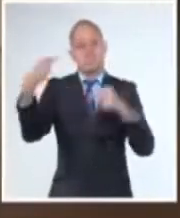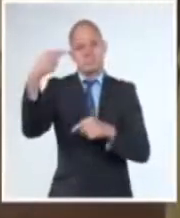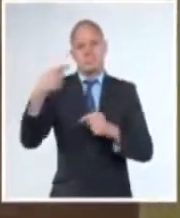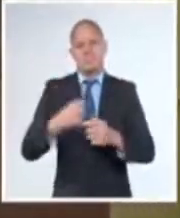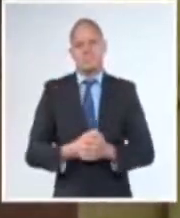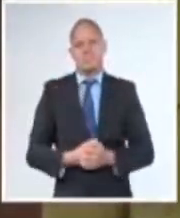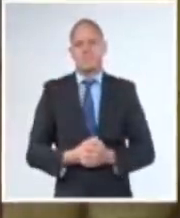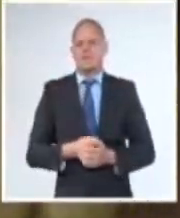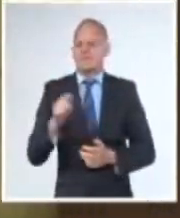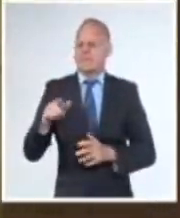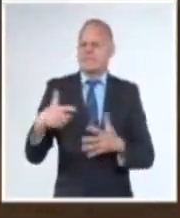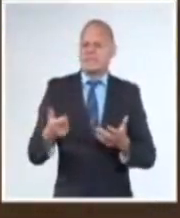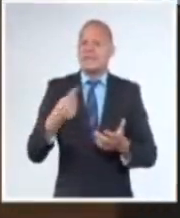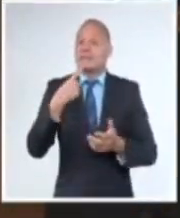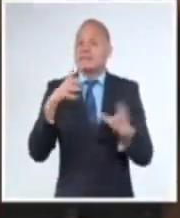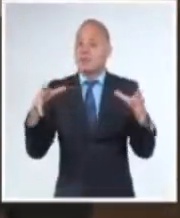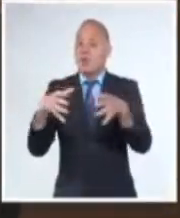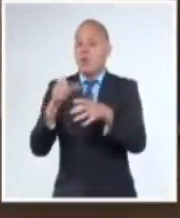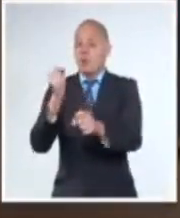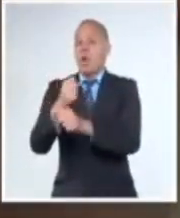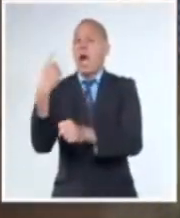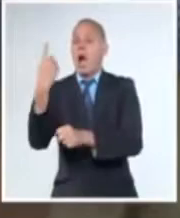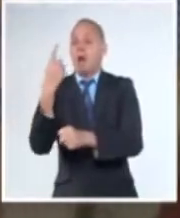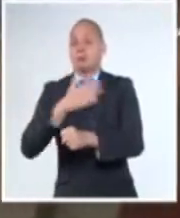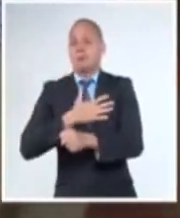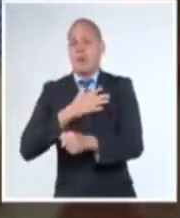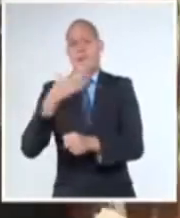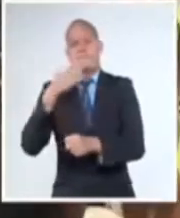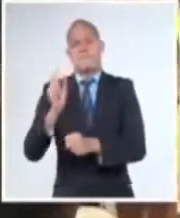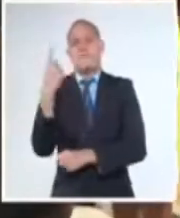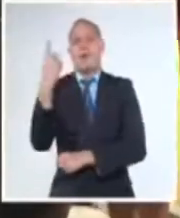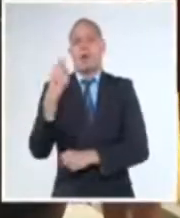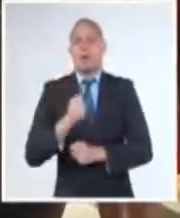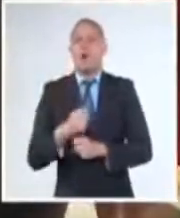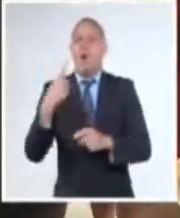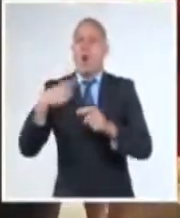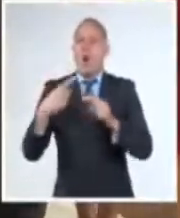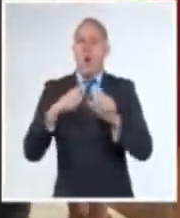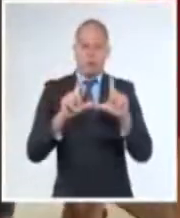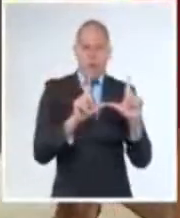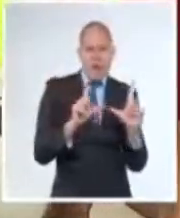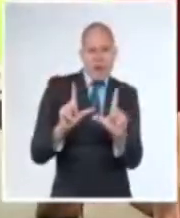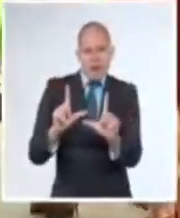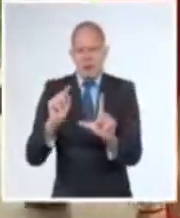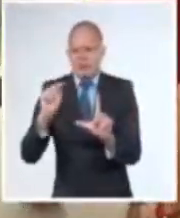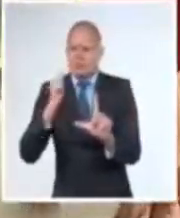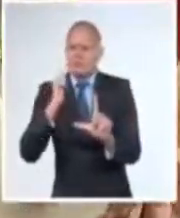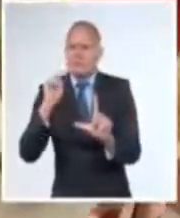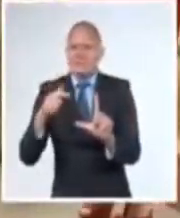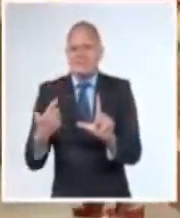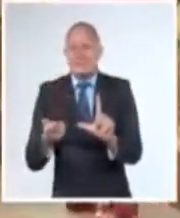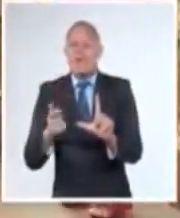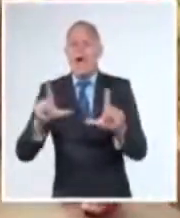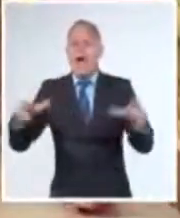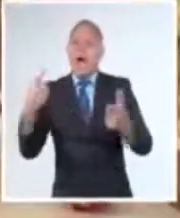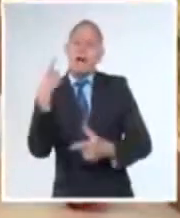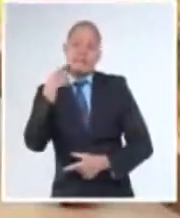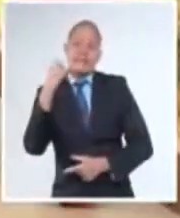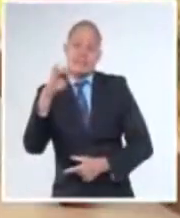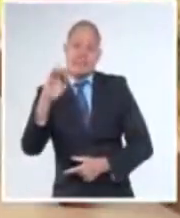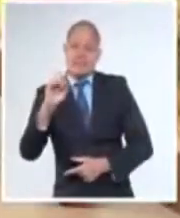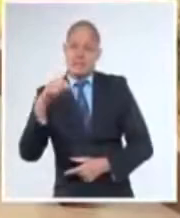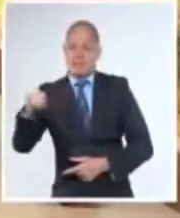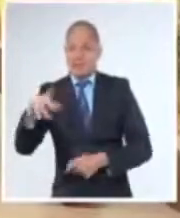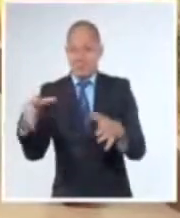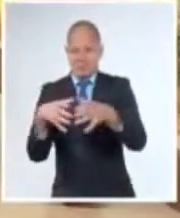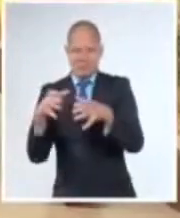la de colectivo distinguido nacional, así como la placa conmemorativa por el aniversario 60 del Sindicato